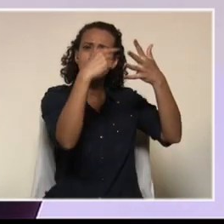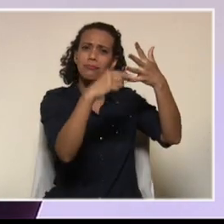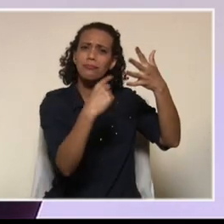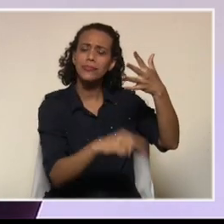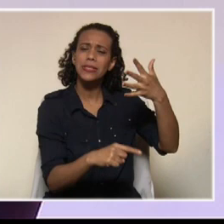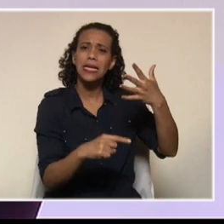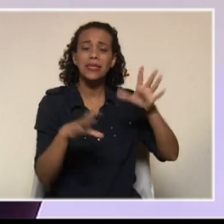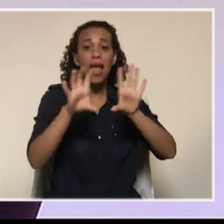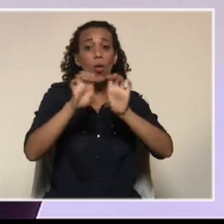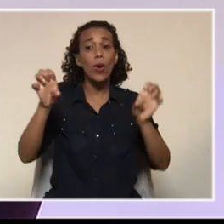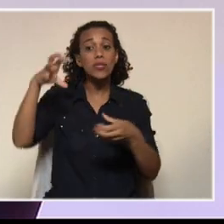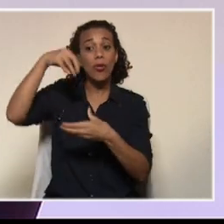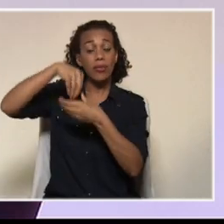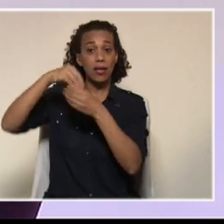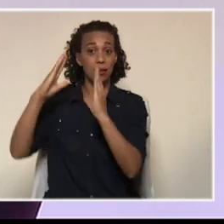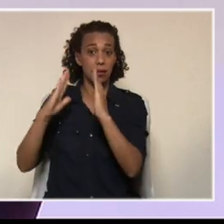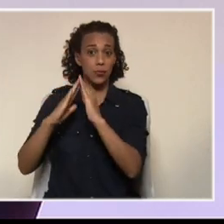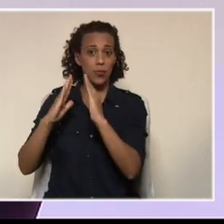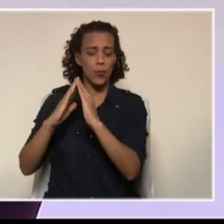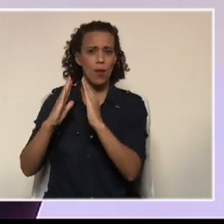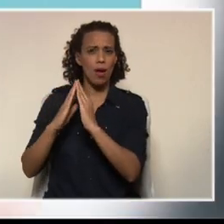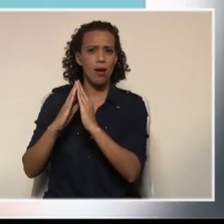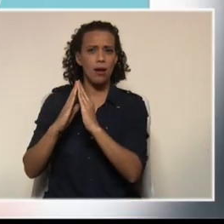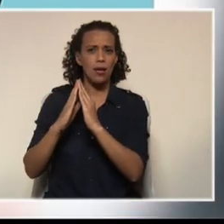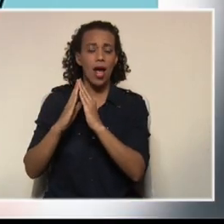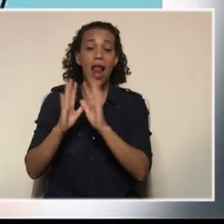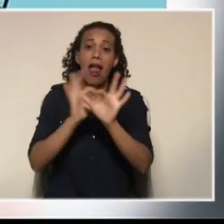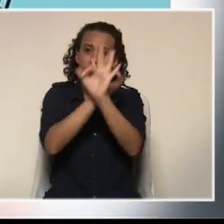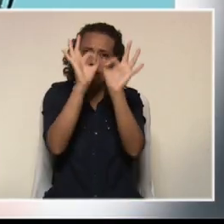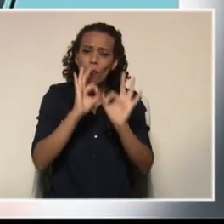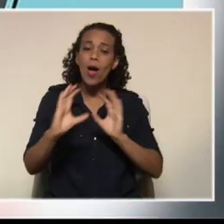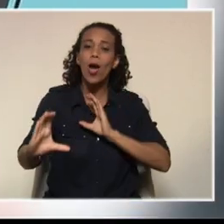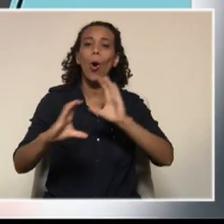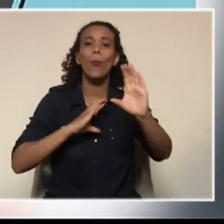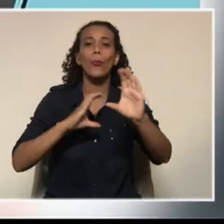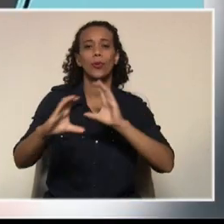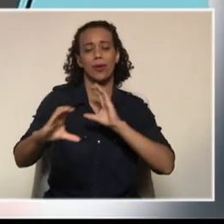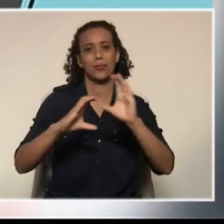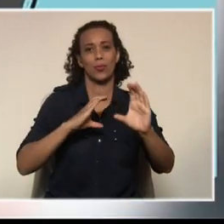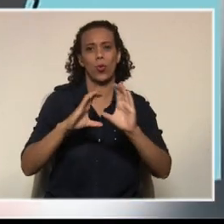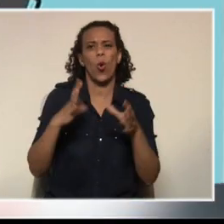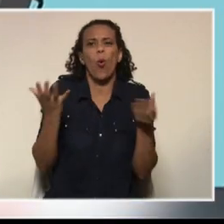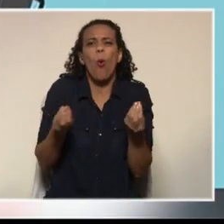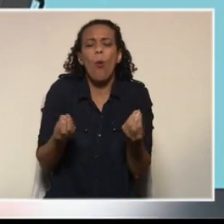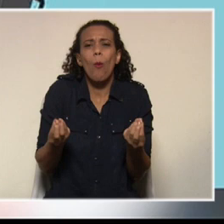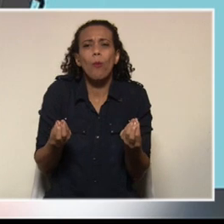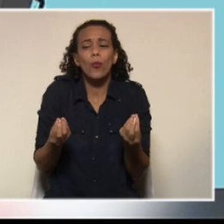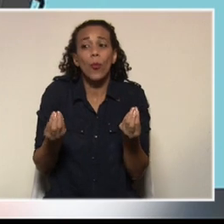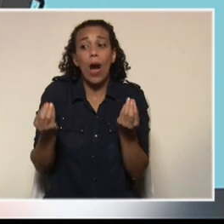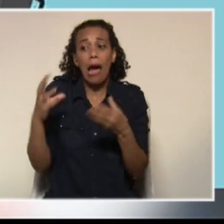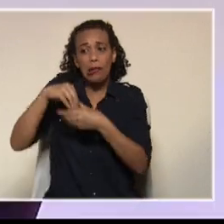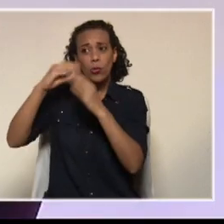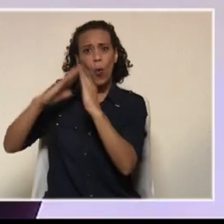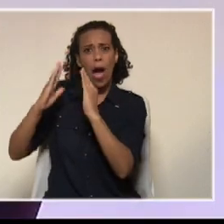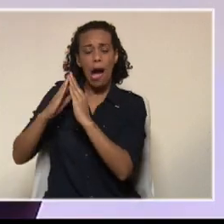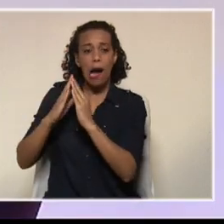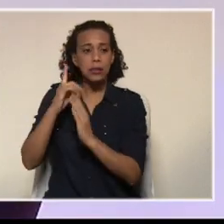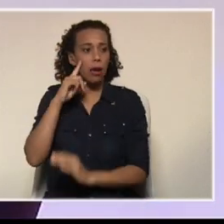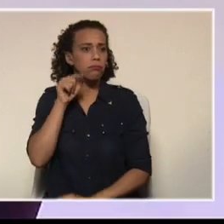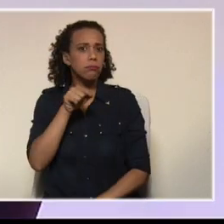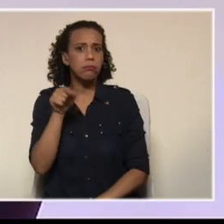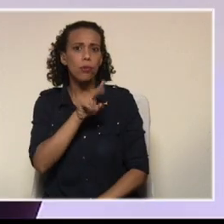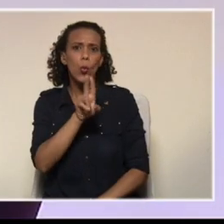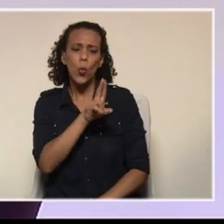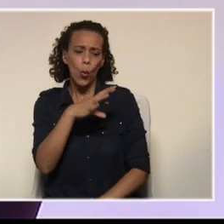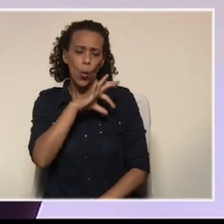fundamental de la educación a distancia son los medios de comunicación. Es decir, que la educación a distancia utiliza